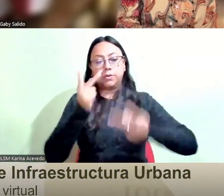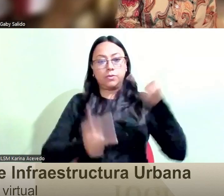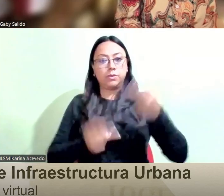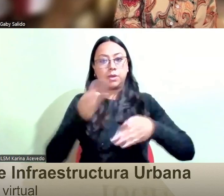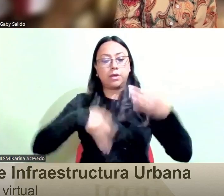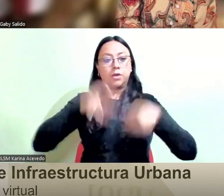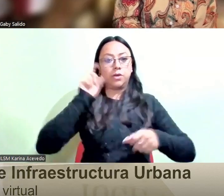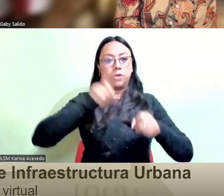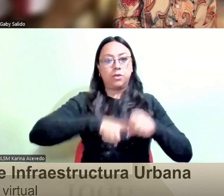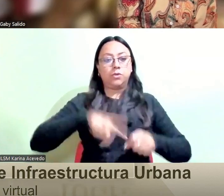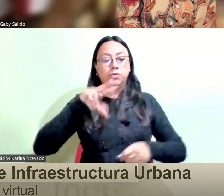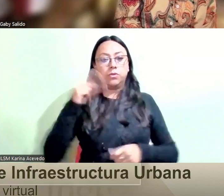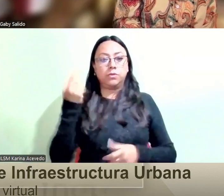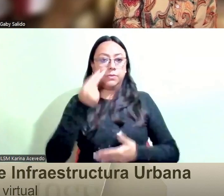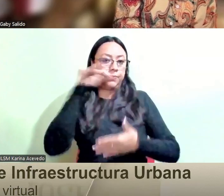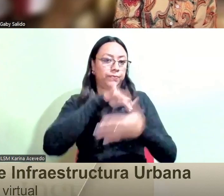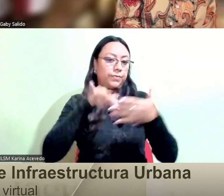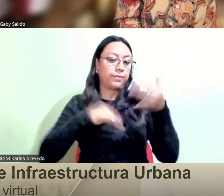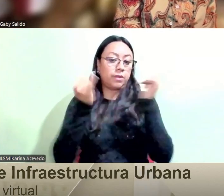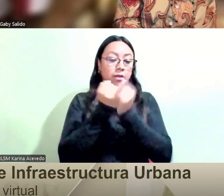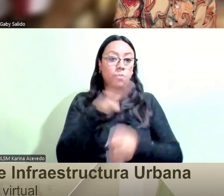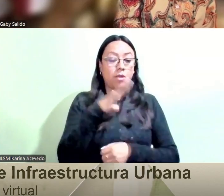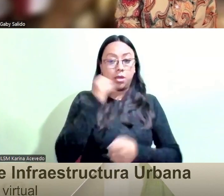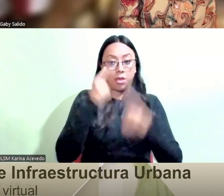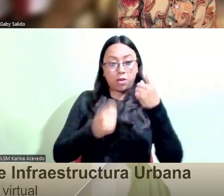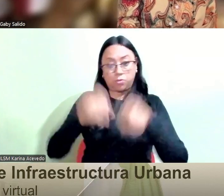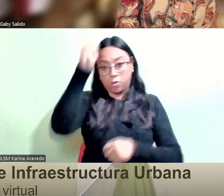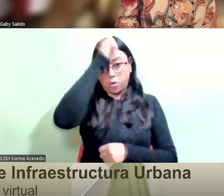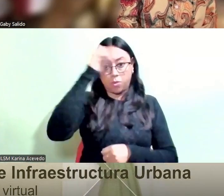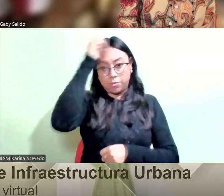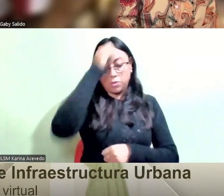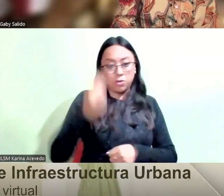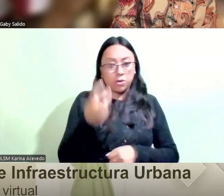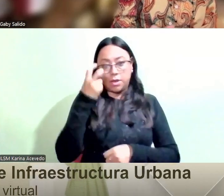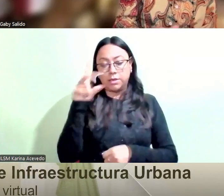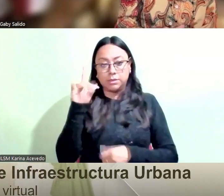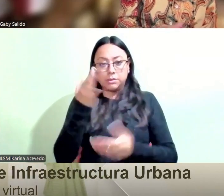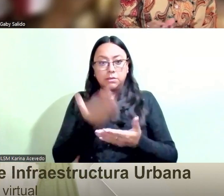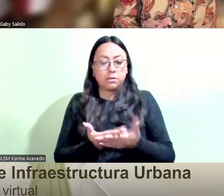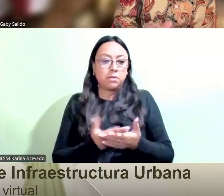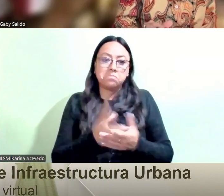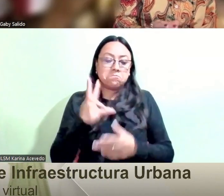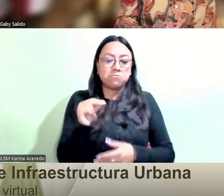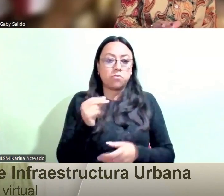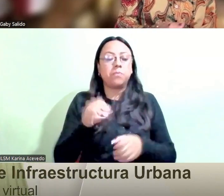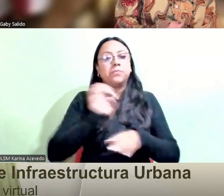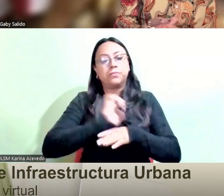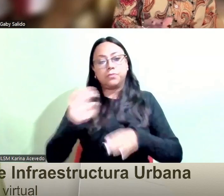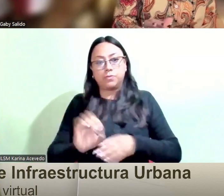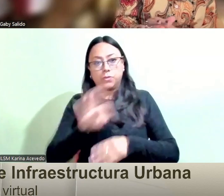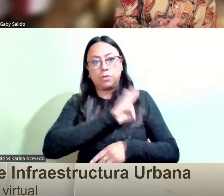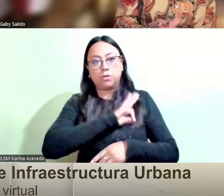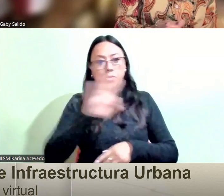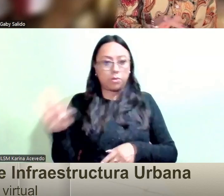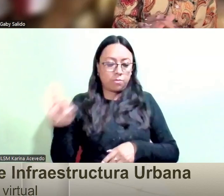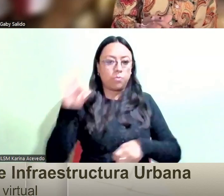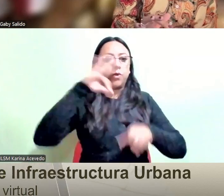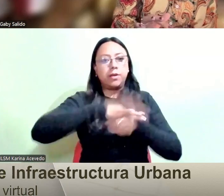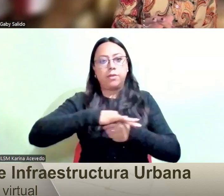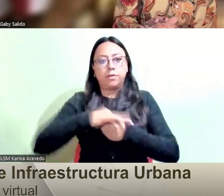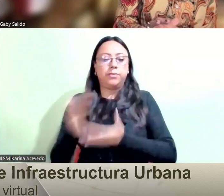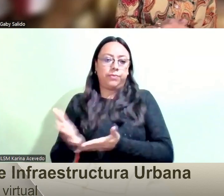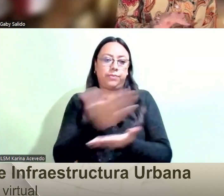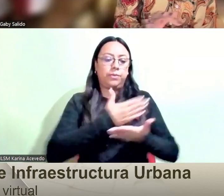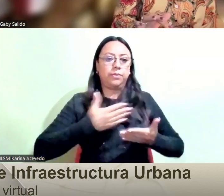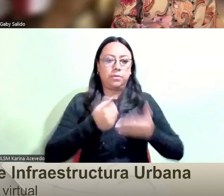si existen reservas o observaciones al dictamen de referencia, o bien proceder a recopilar las votaciones respectivas. Si es tan gentil, diputado